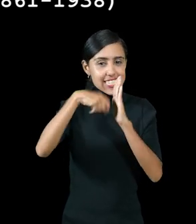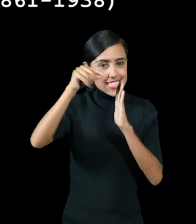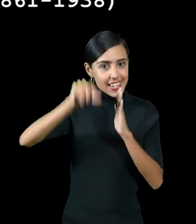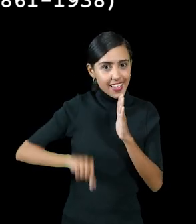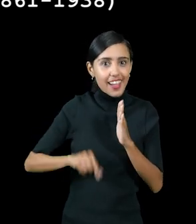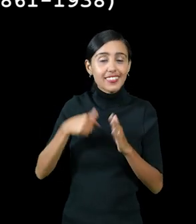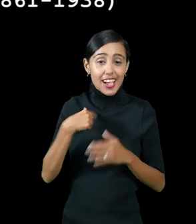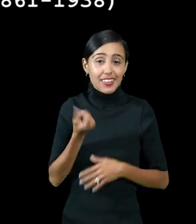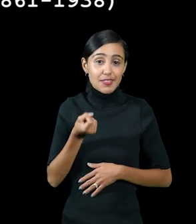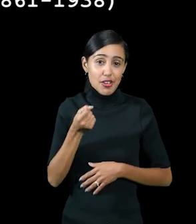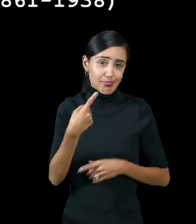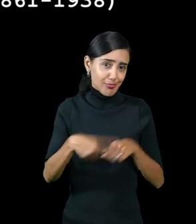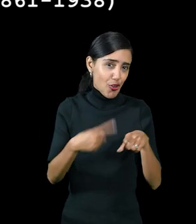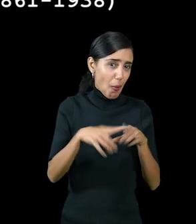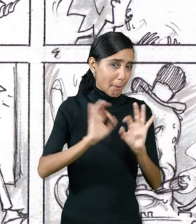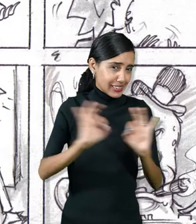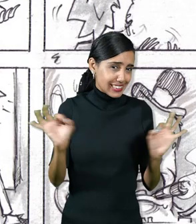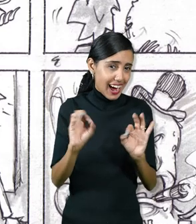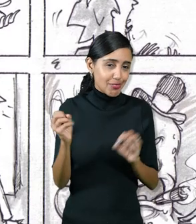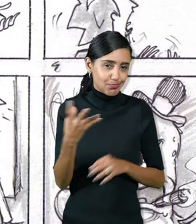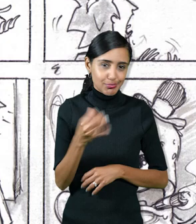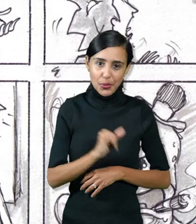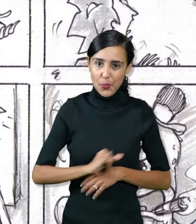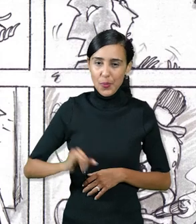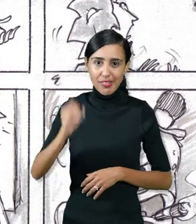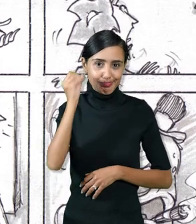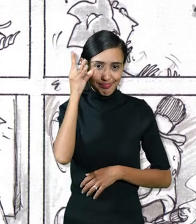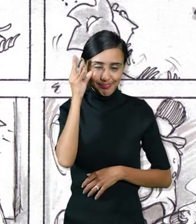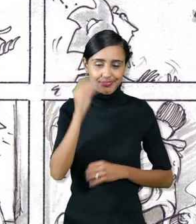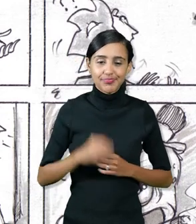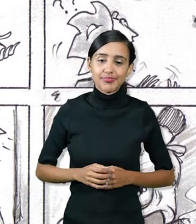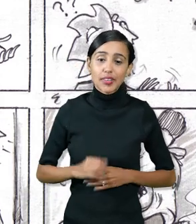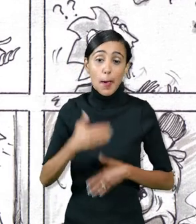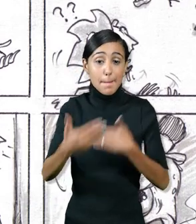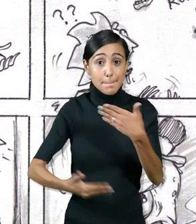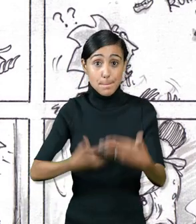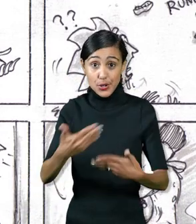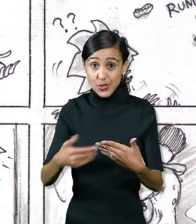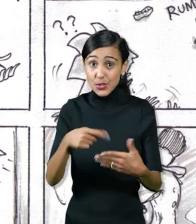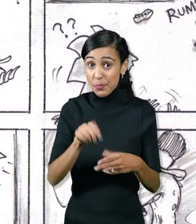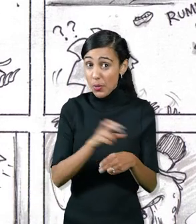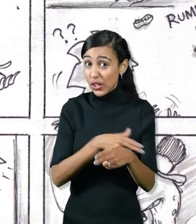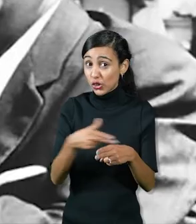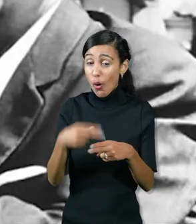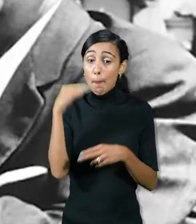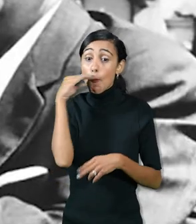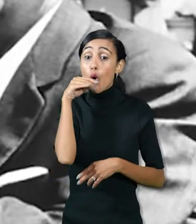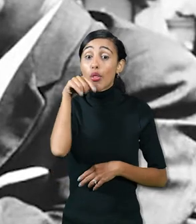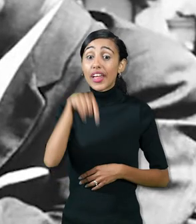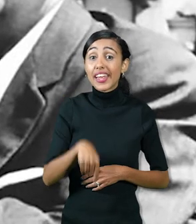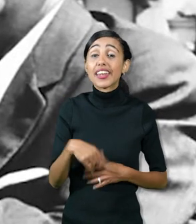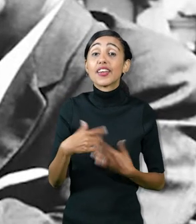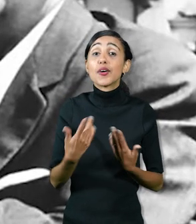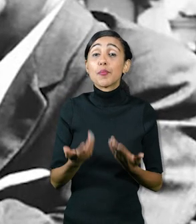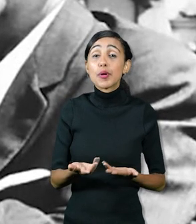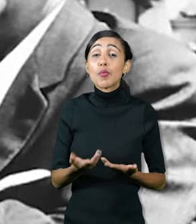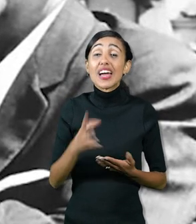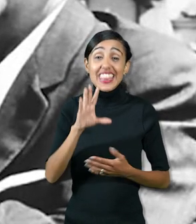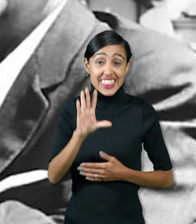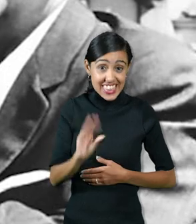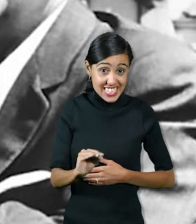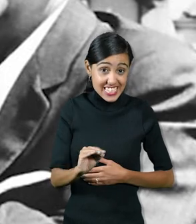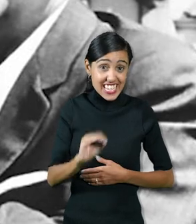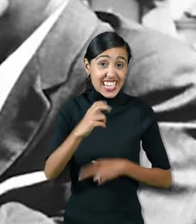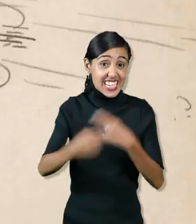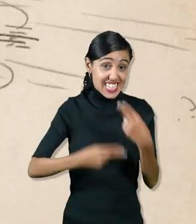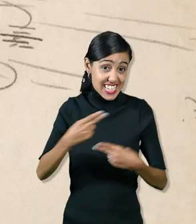los efectos especiales. Ahora bien, el proceso y la estructura del storyboard moderno se dice fue establecido en los